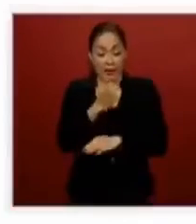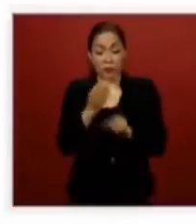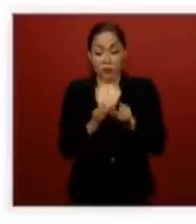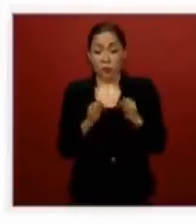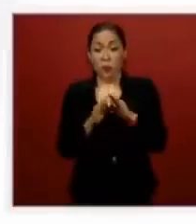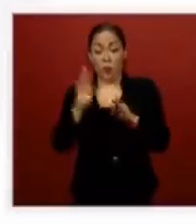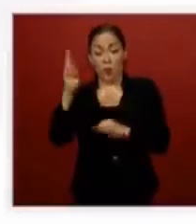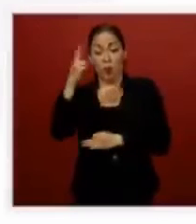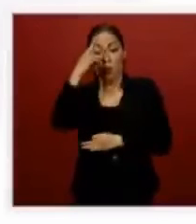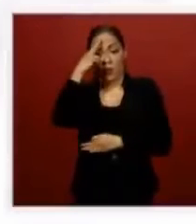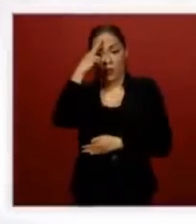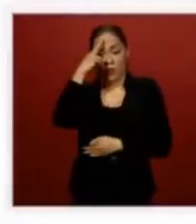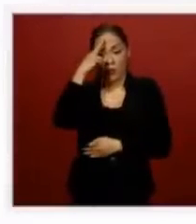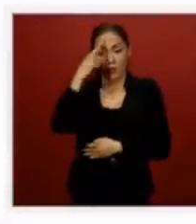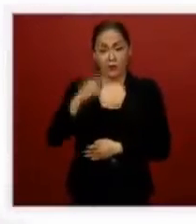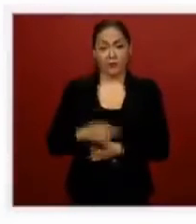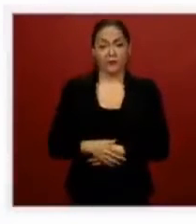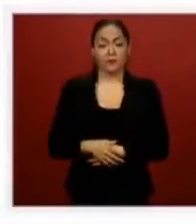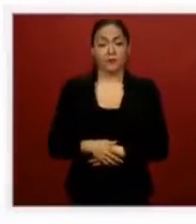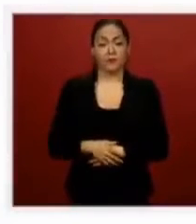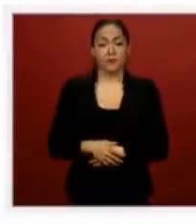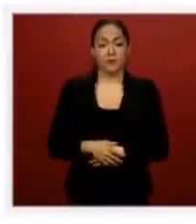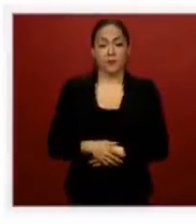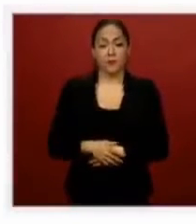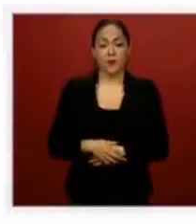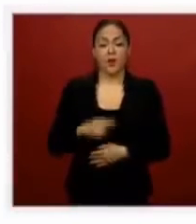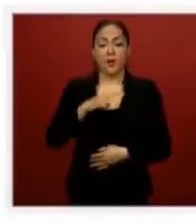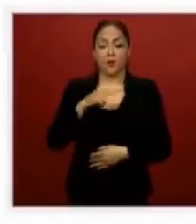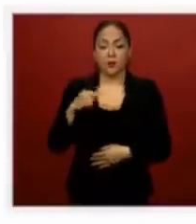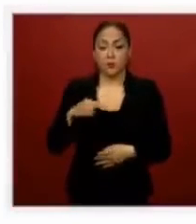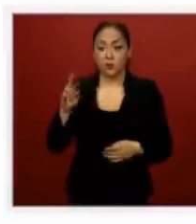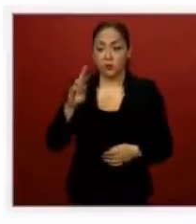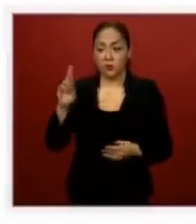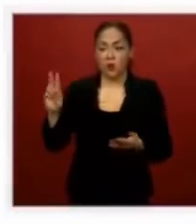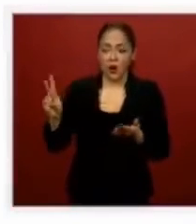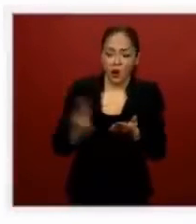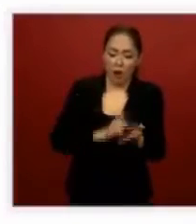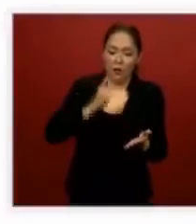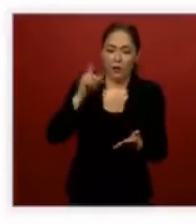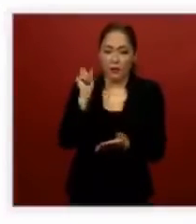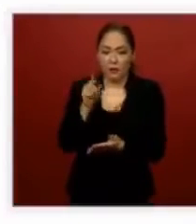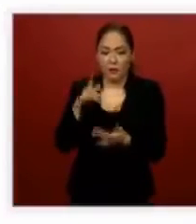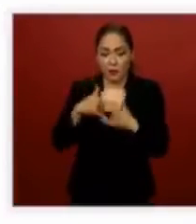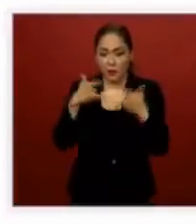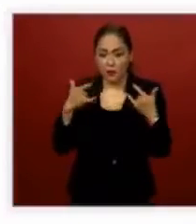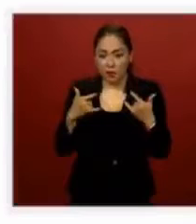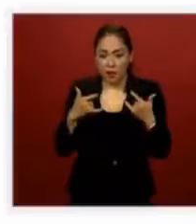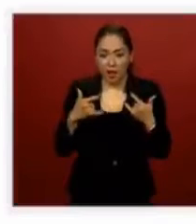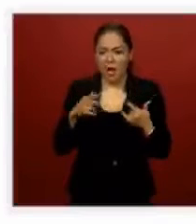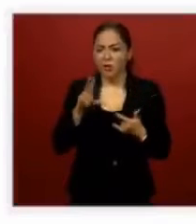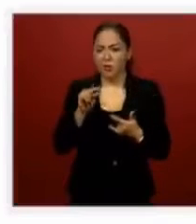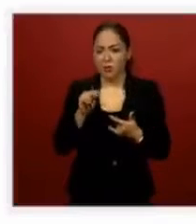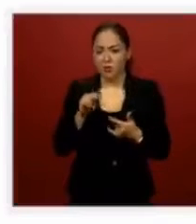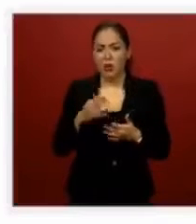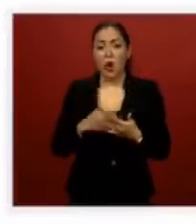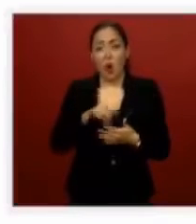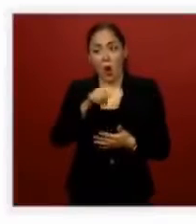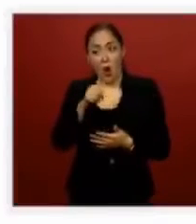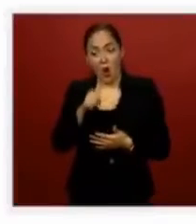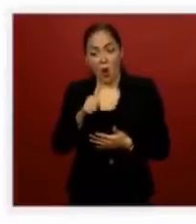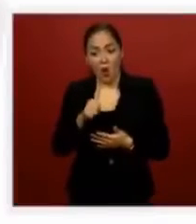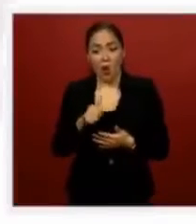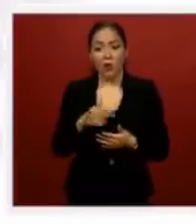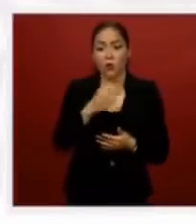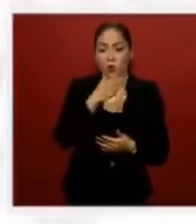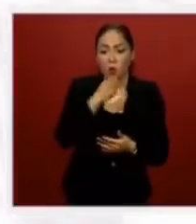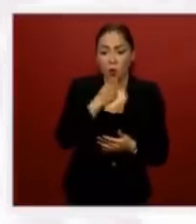recordar algo que no debe volver a pasar en la historia, por eso hay que recordar la historia, ¿no? Hitler a diario